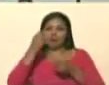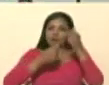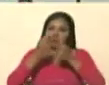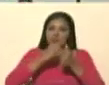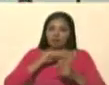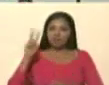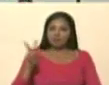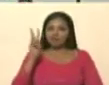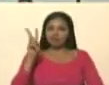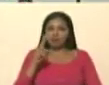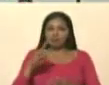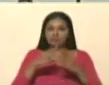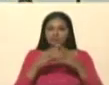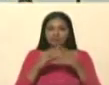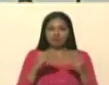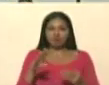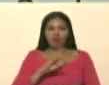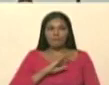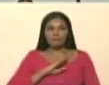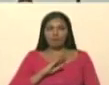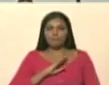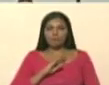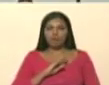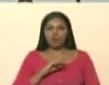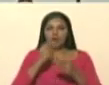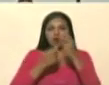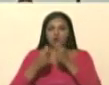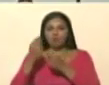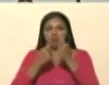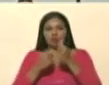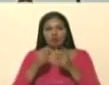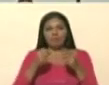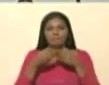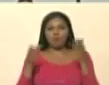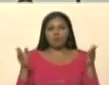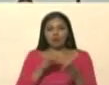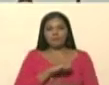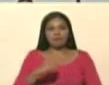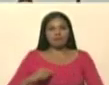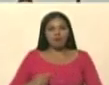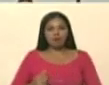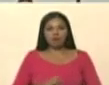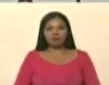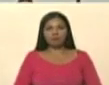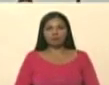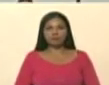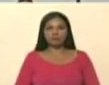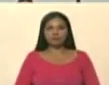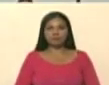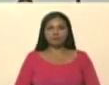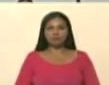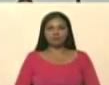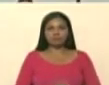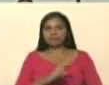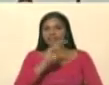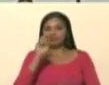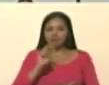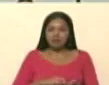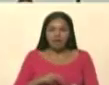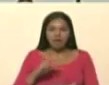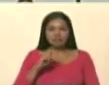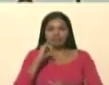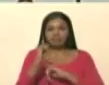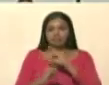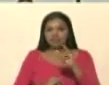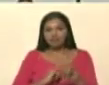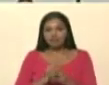de todos los actores económicos públicos privados mixtos nacionales e